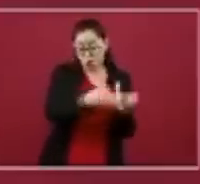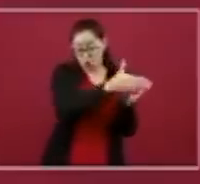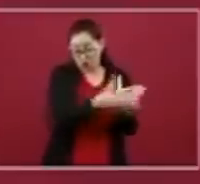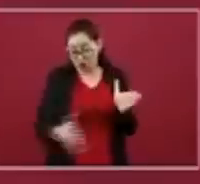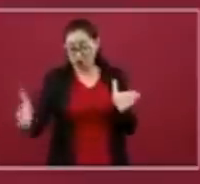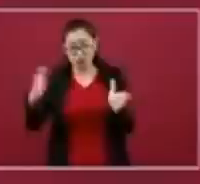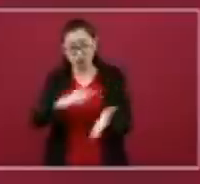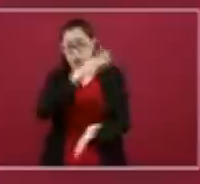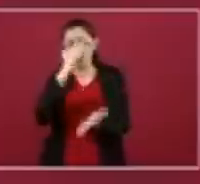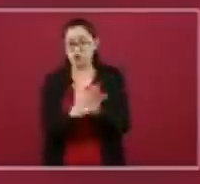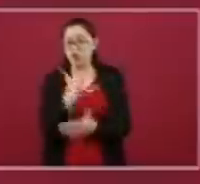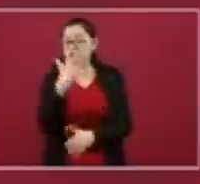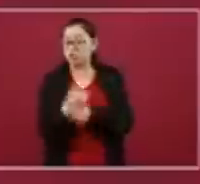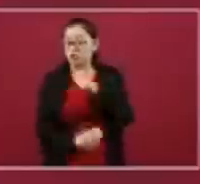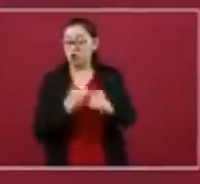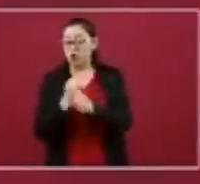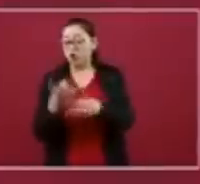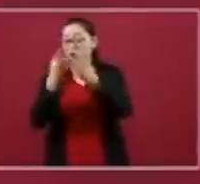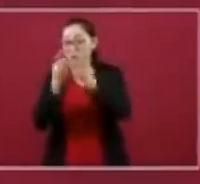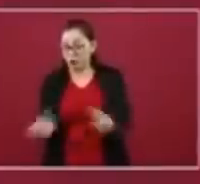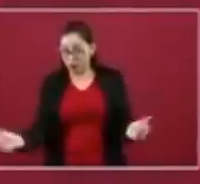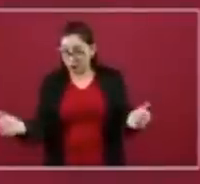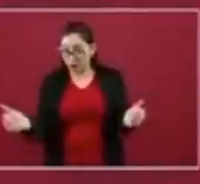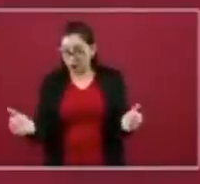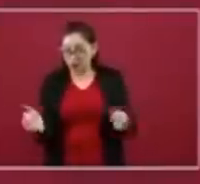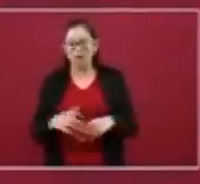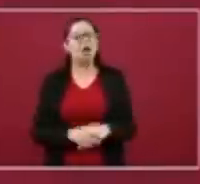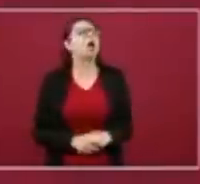aceptaría y les voy a decir por qué.